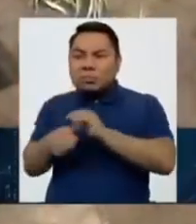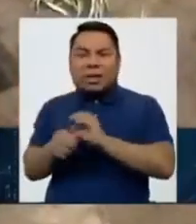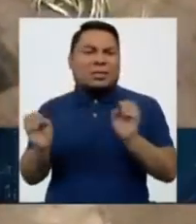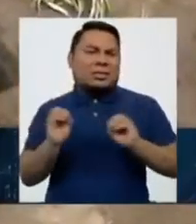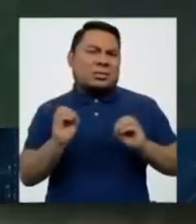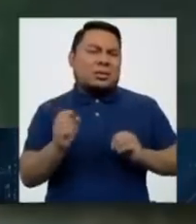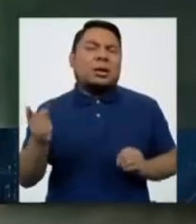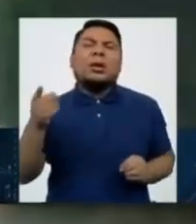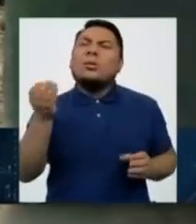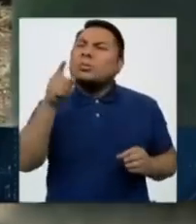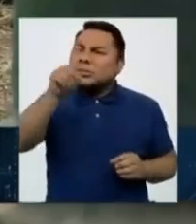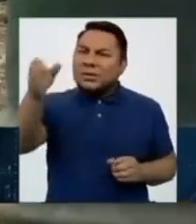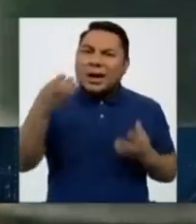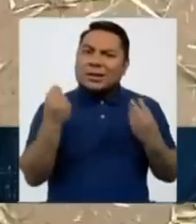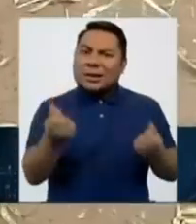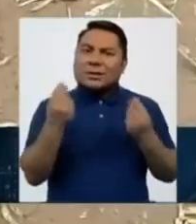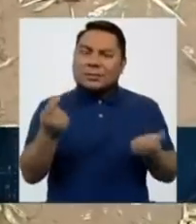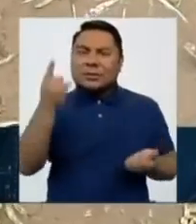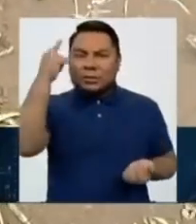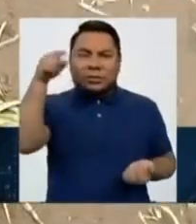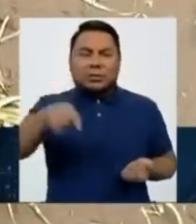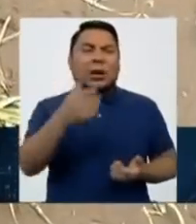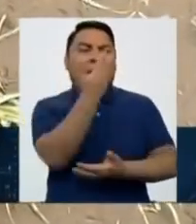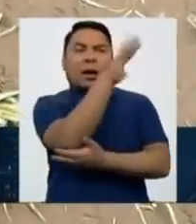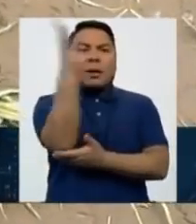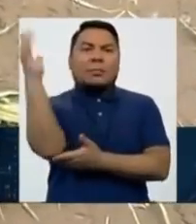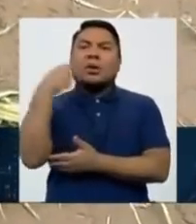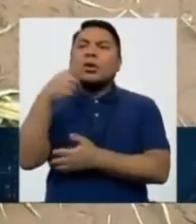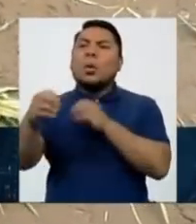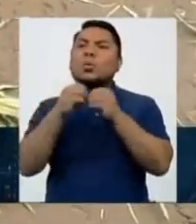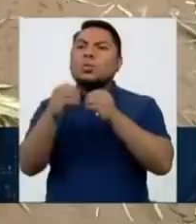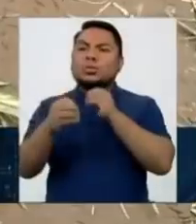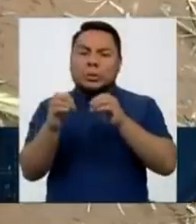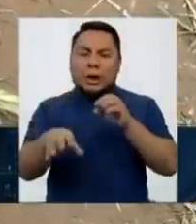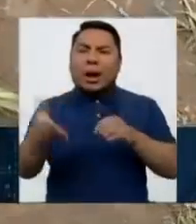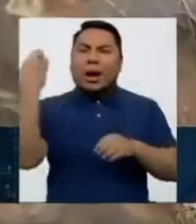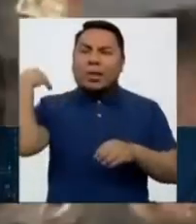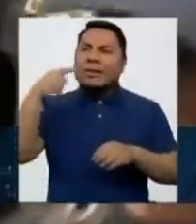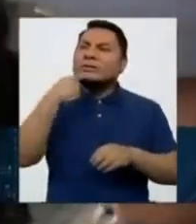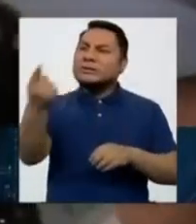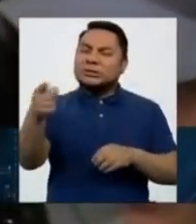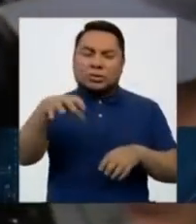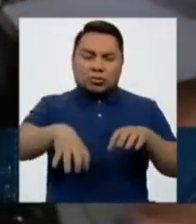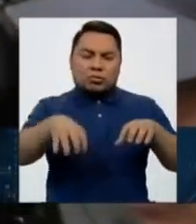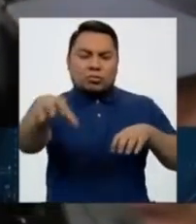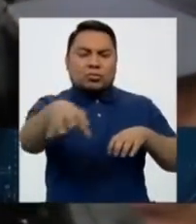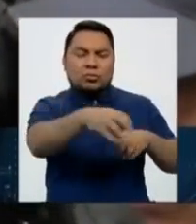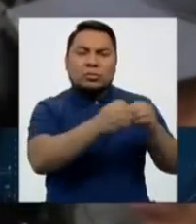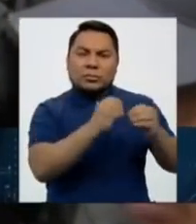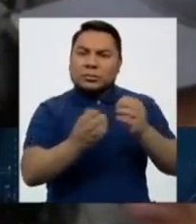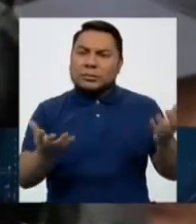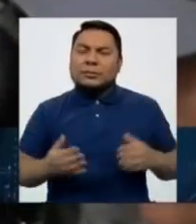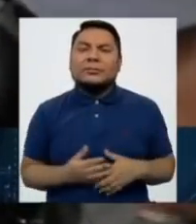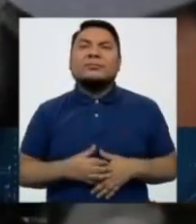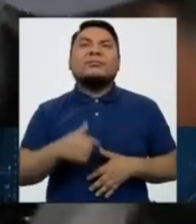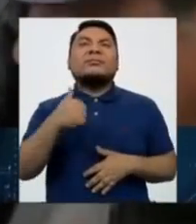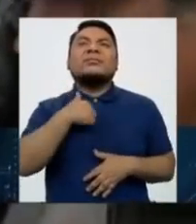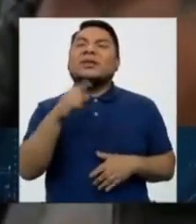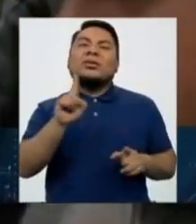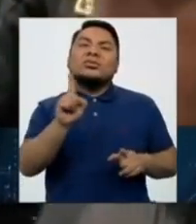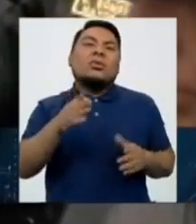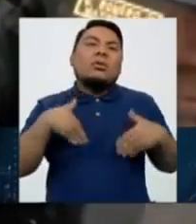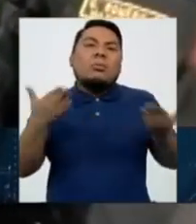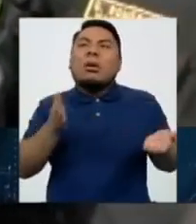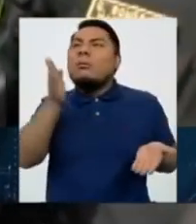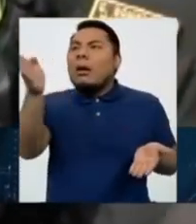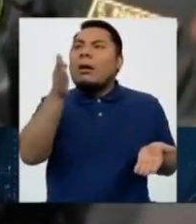qué no actuó tras el pedido del gerente de parques de solucionar el problema de los pozos. Yo no puedo estar en todos los lugares al